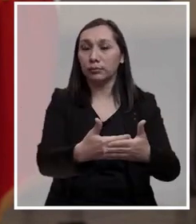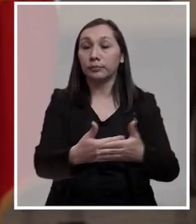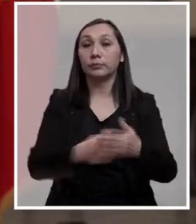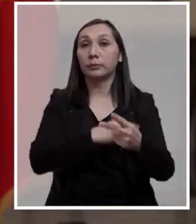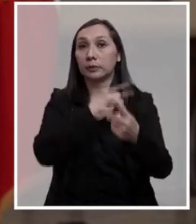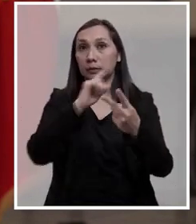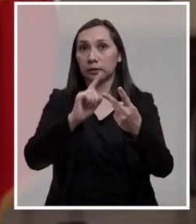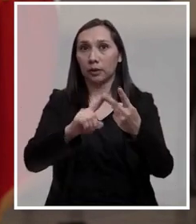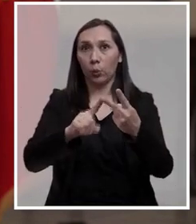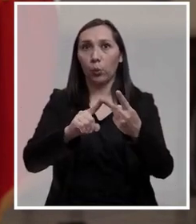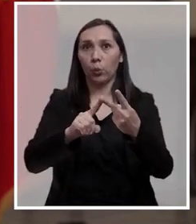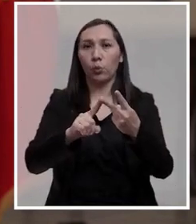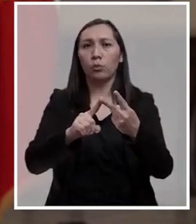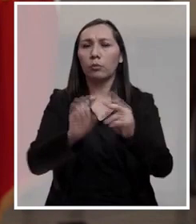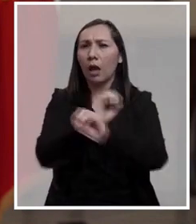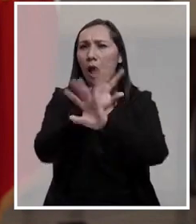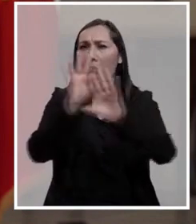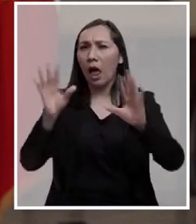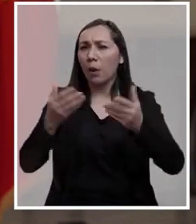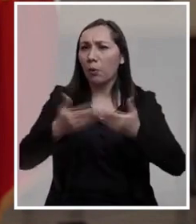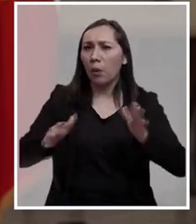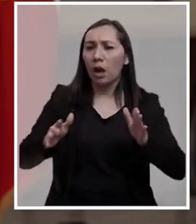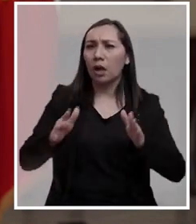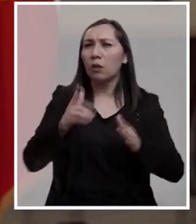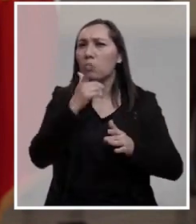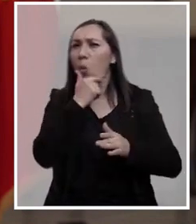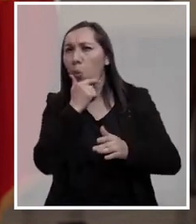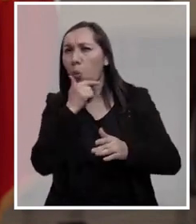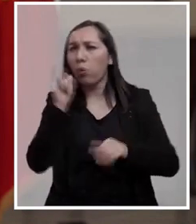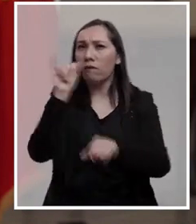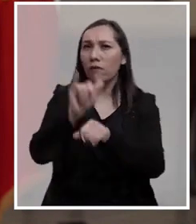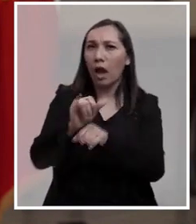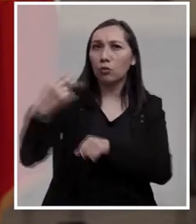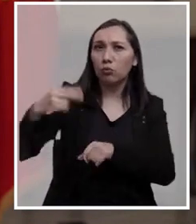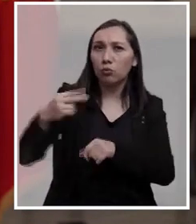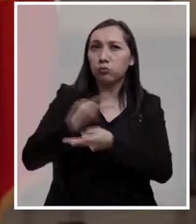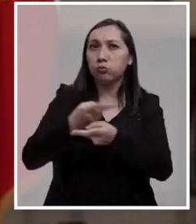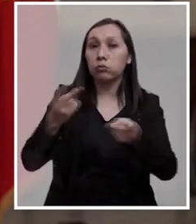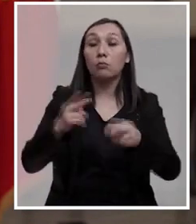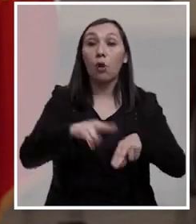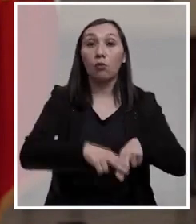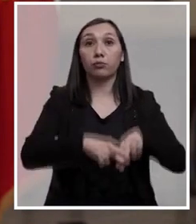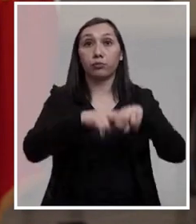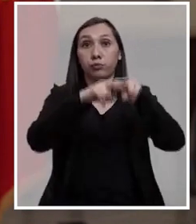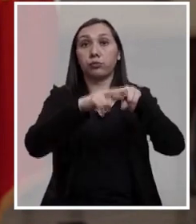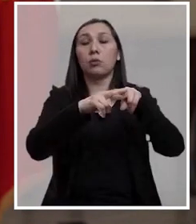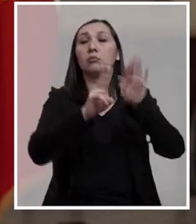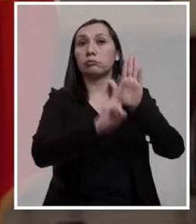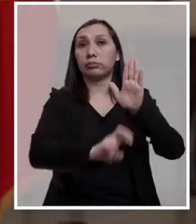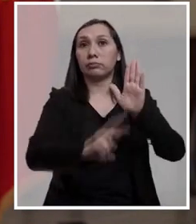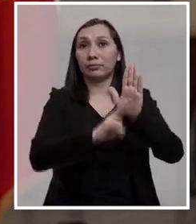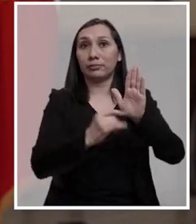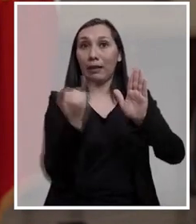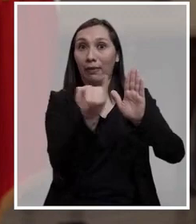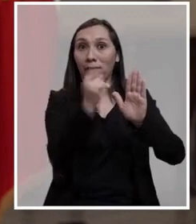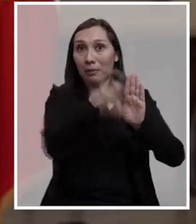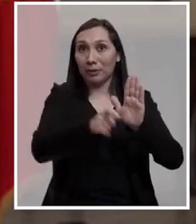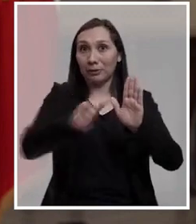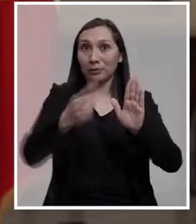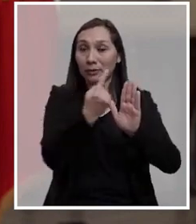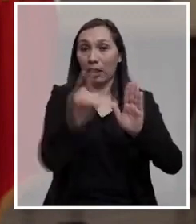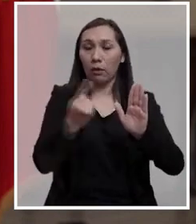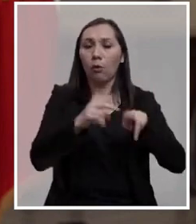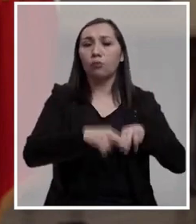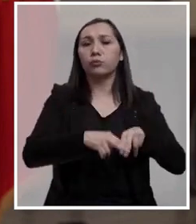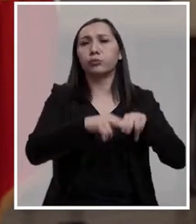en segundo lugar y para despejar cualquier fantasma o noticia falsa los ahorros previsionales en las cuentas individuales tanto